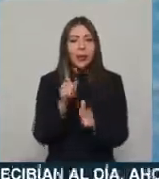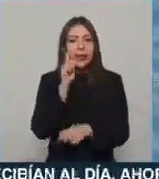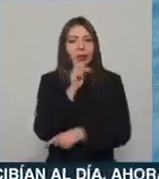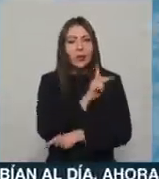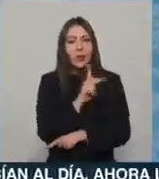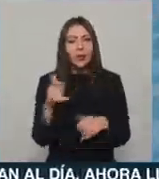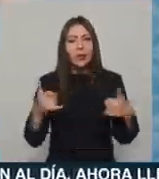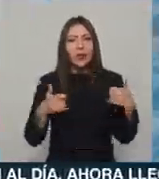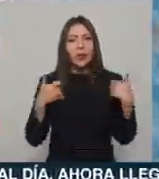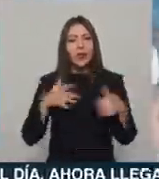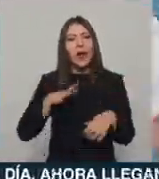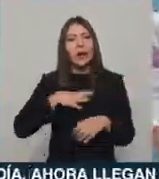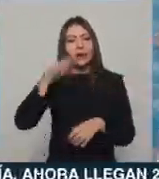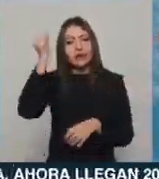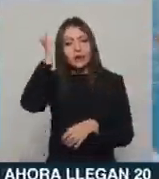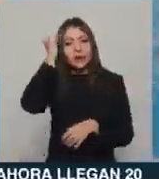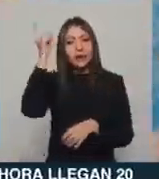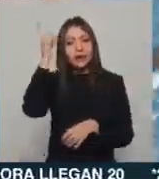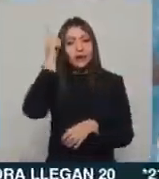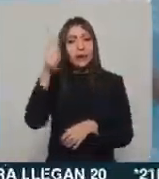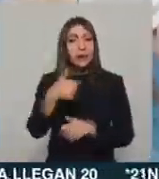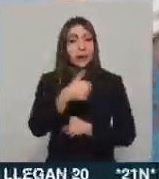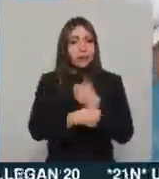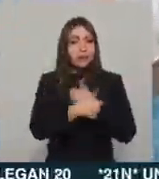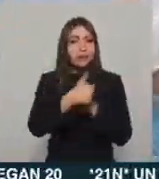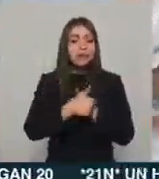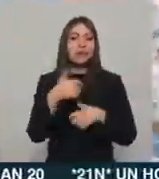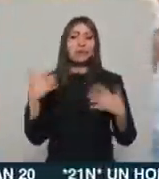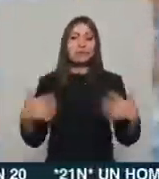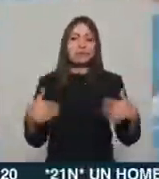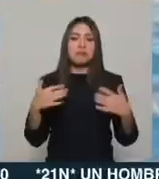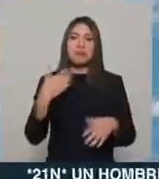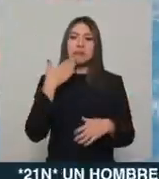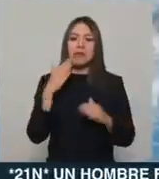nombre de México en alto en diversas competencias.